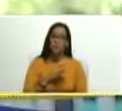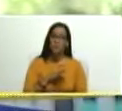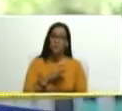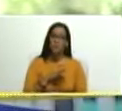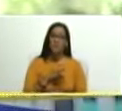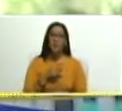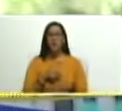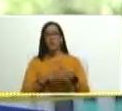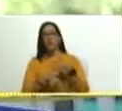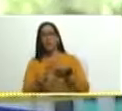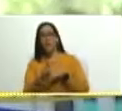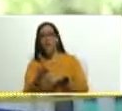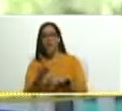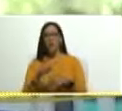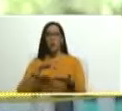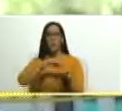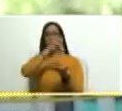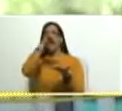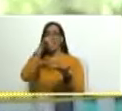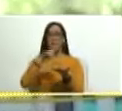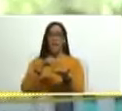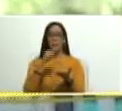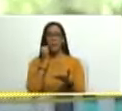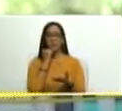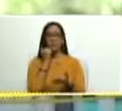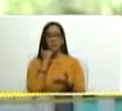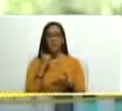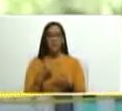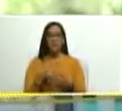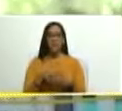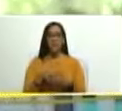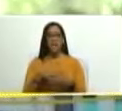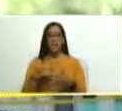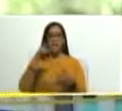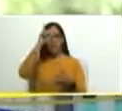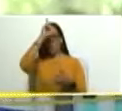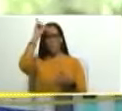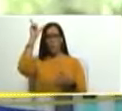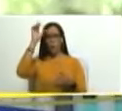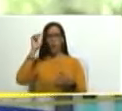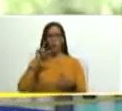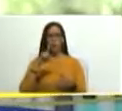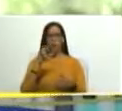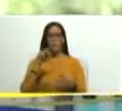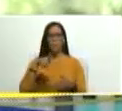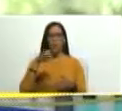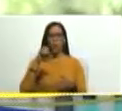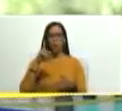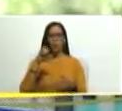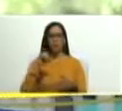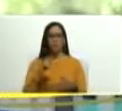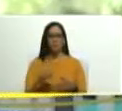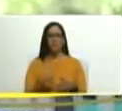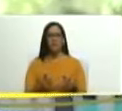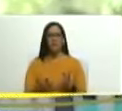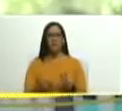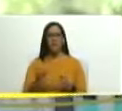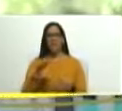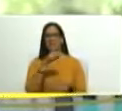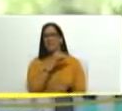Salieron los mercenarios de Miami, el Leopoldo Castillo, el mercenario